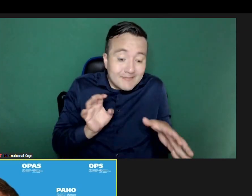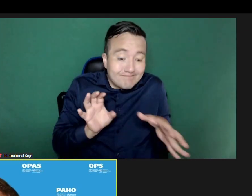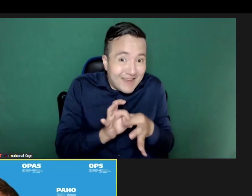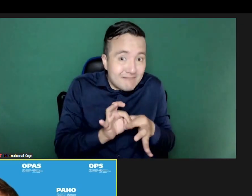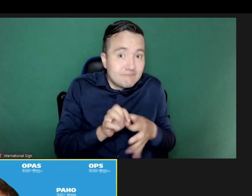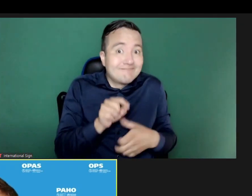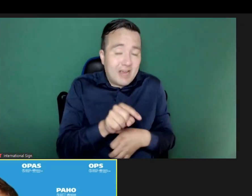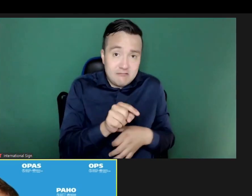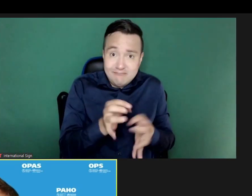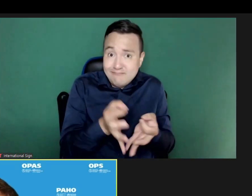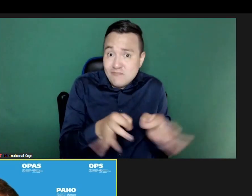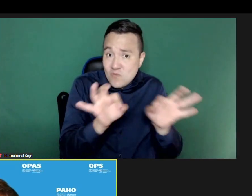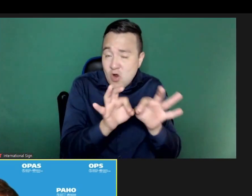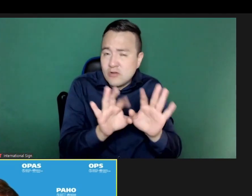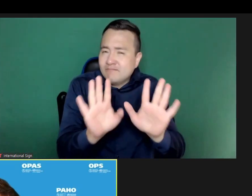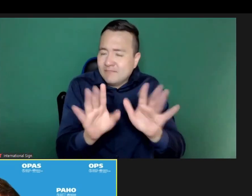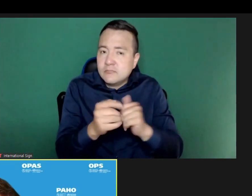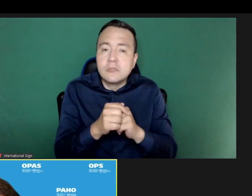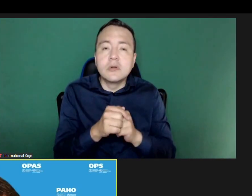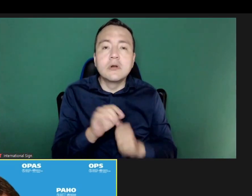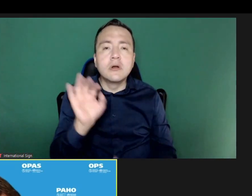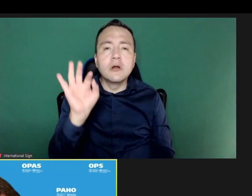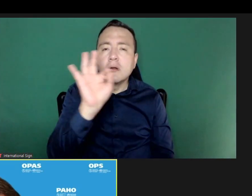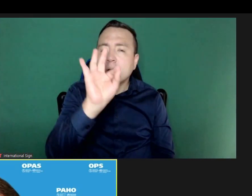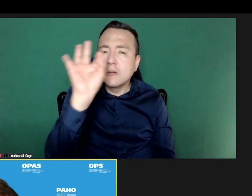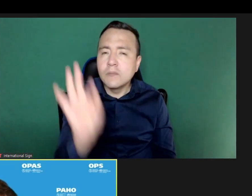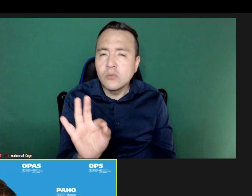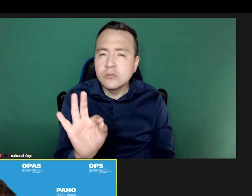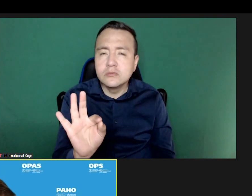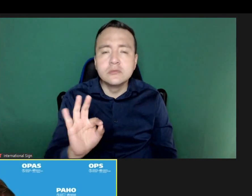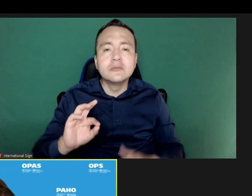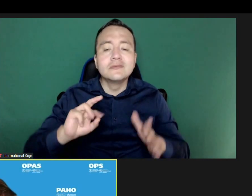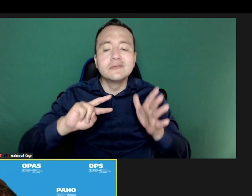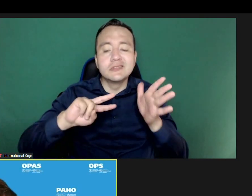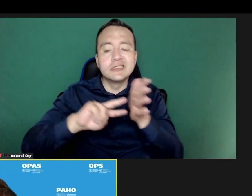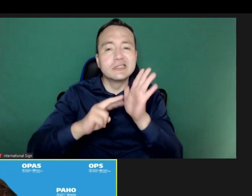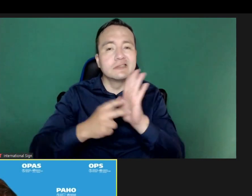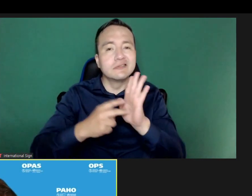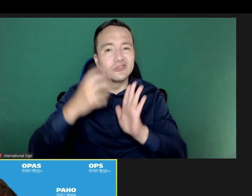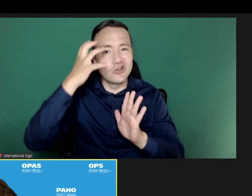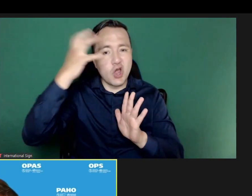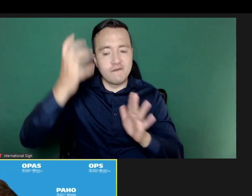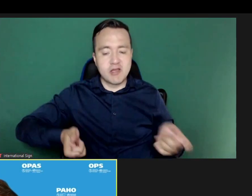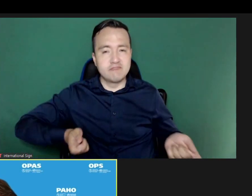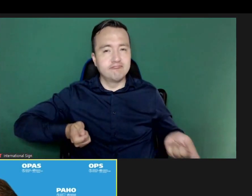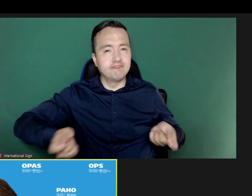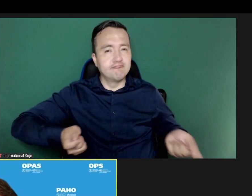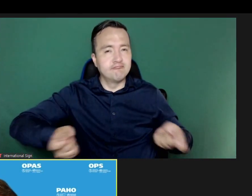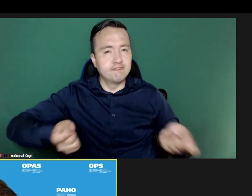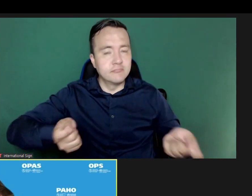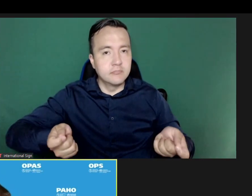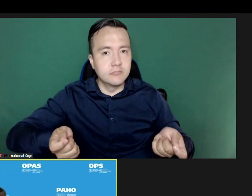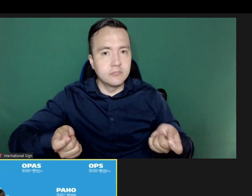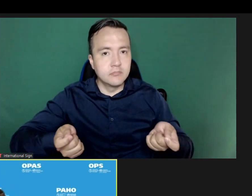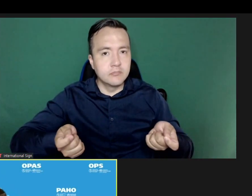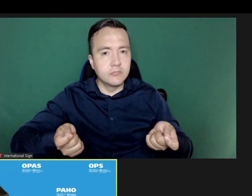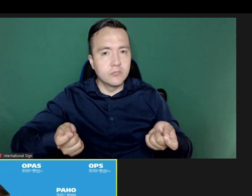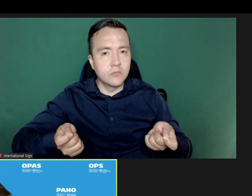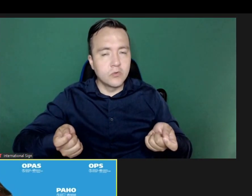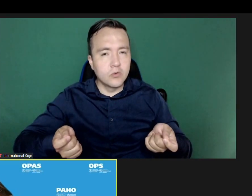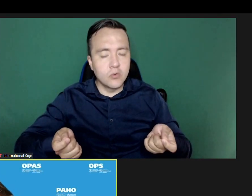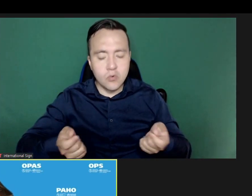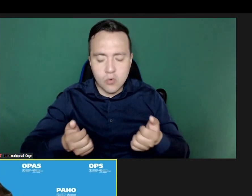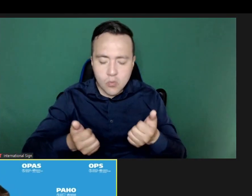pregunta surge realmente en cuanto a la gobernanza y los mecanismos de reglamentación que necesitamos imponer